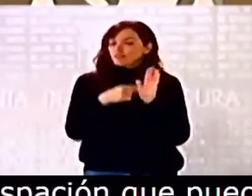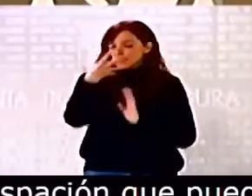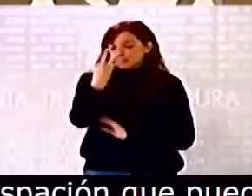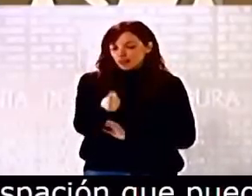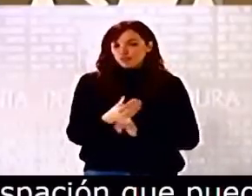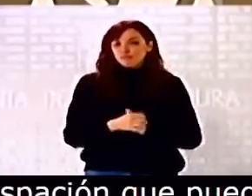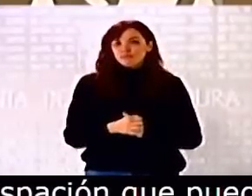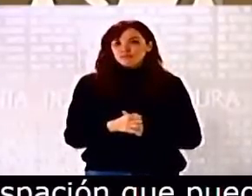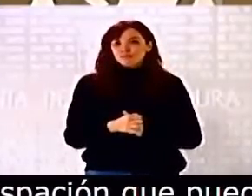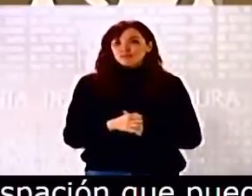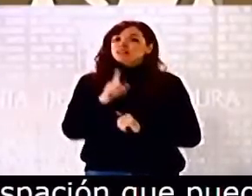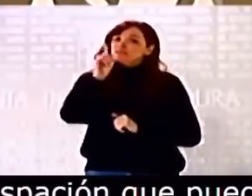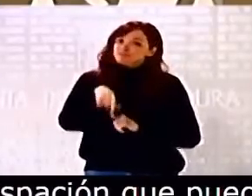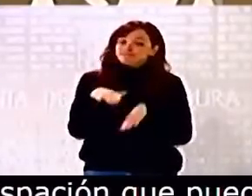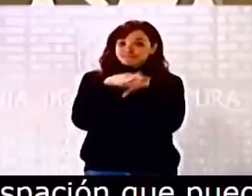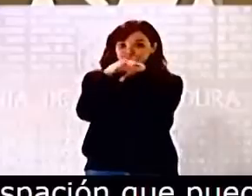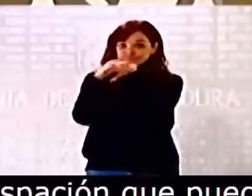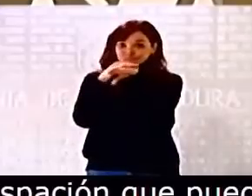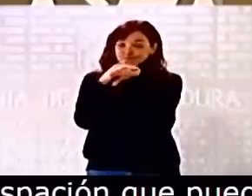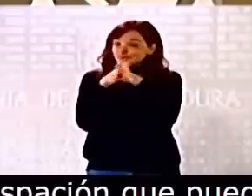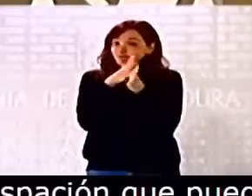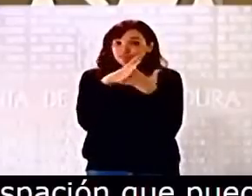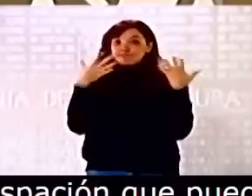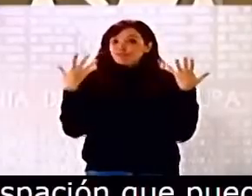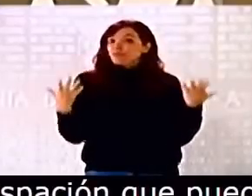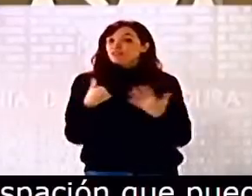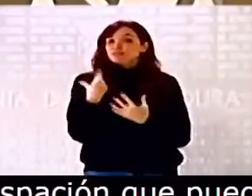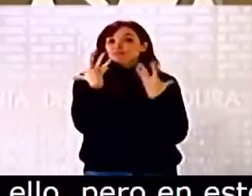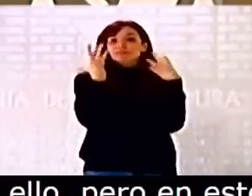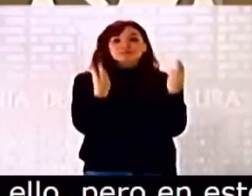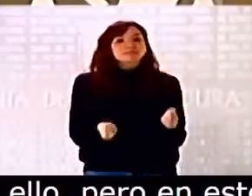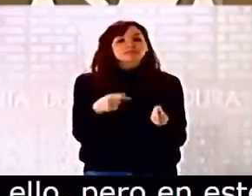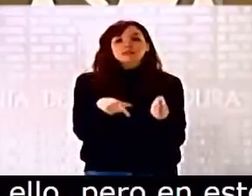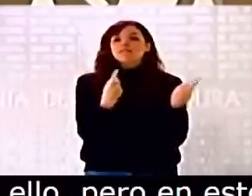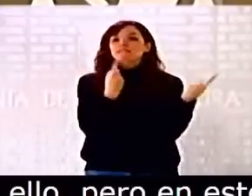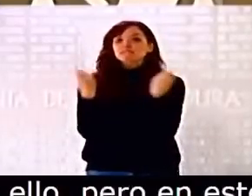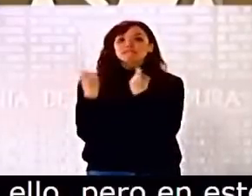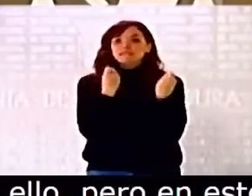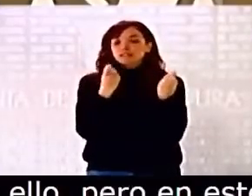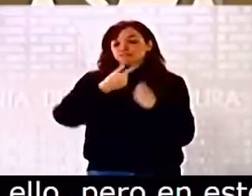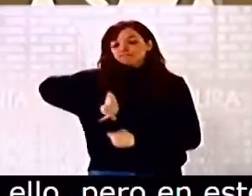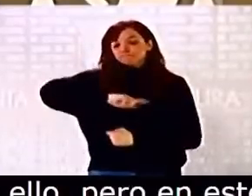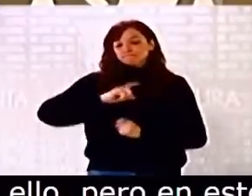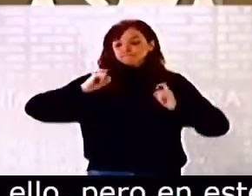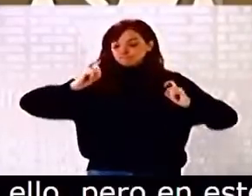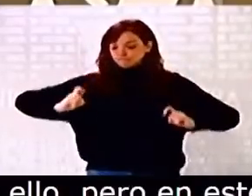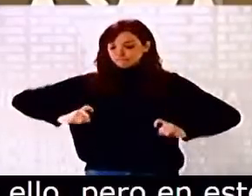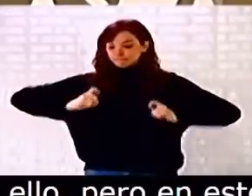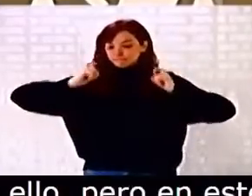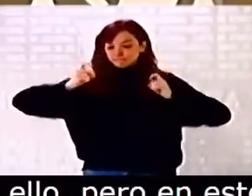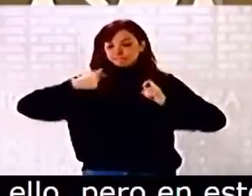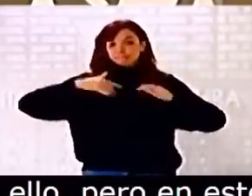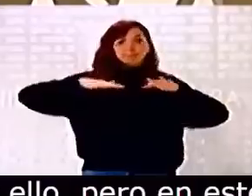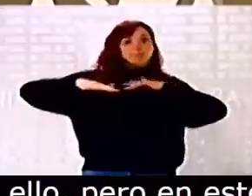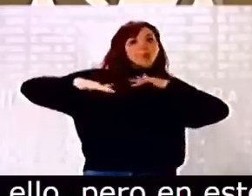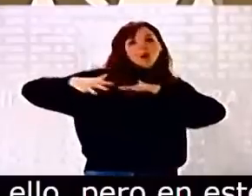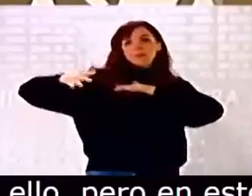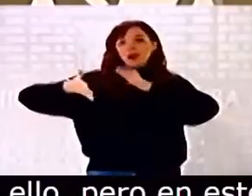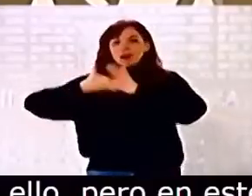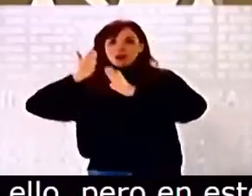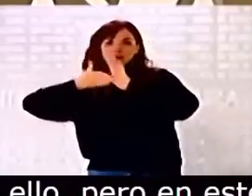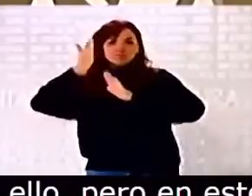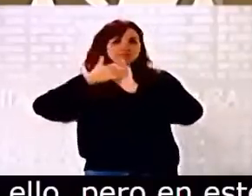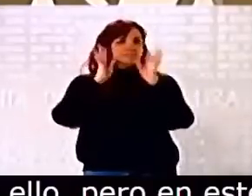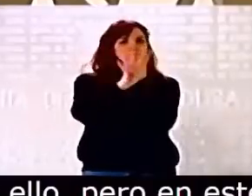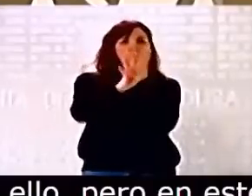ello, pero en este momento entiendan que es necesario disminuir al máximo la movilidad,